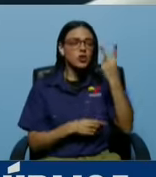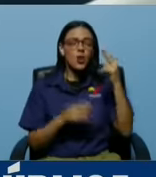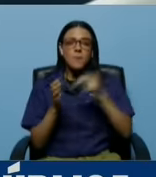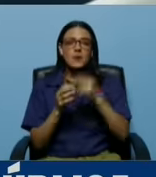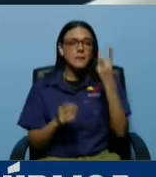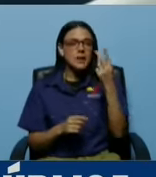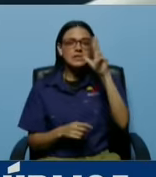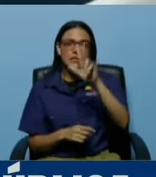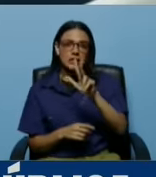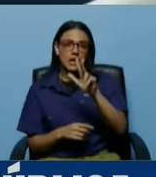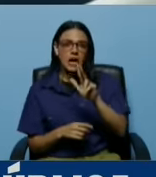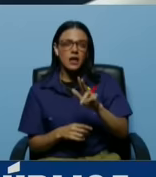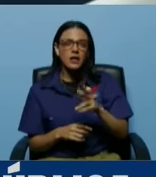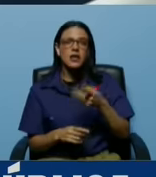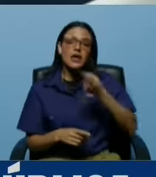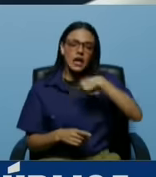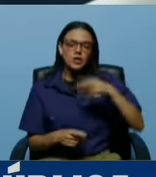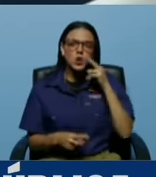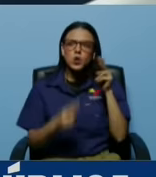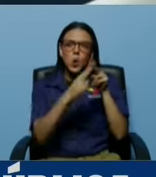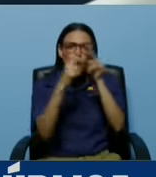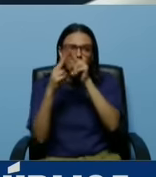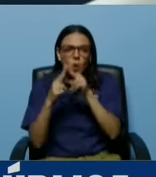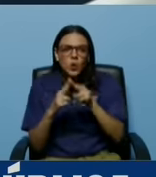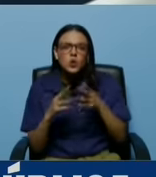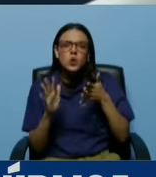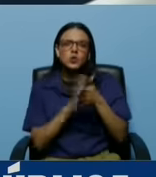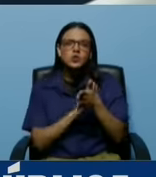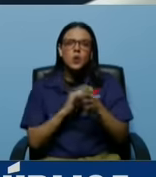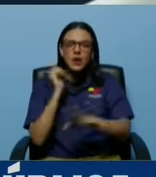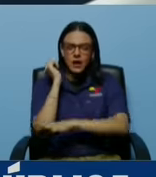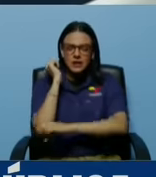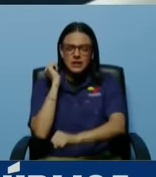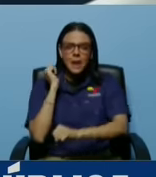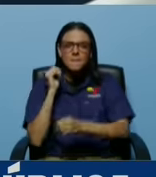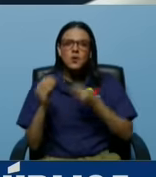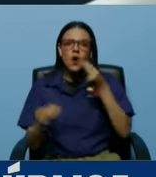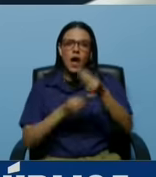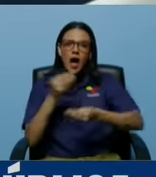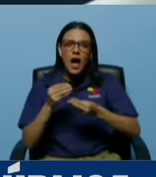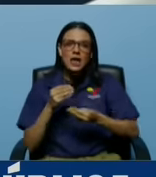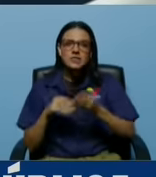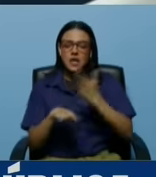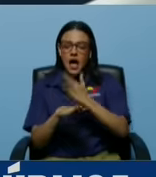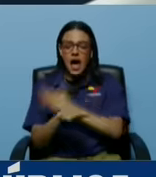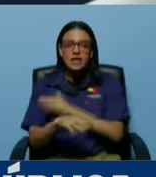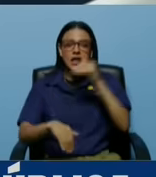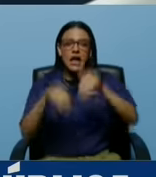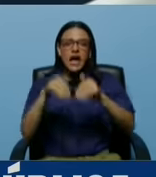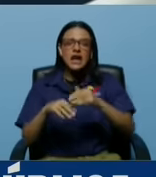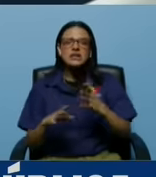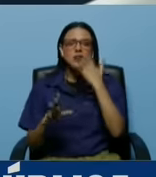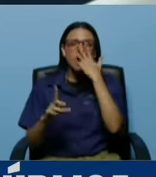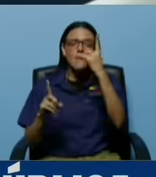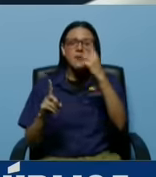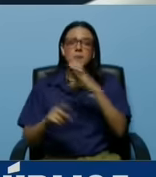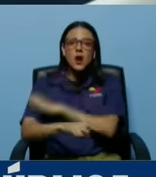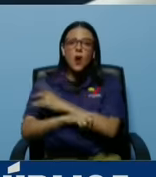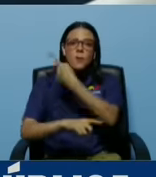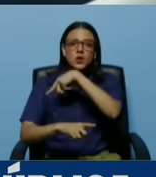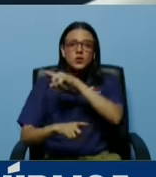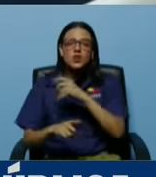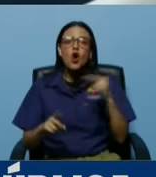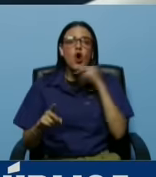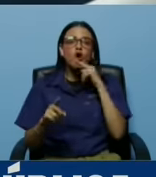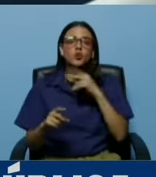particularmente con lo que pudimos conocer con las fraudulentas elecciones primarias de la oposición a partir de octubre de ese